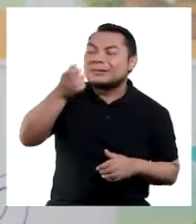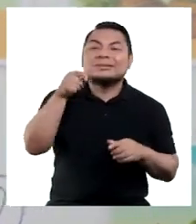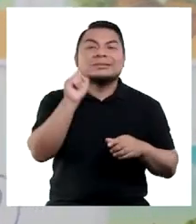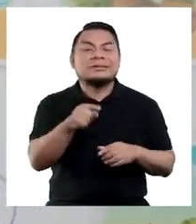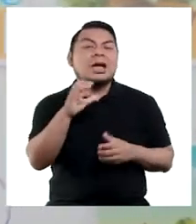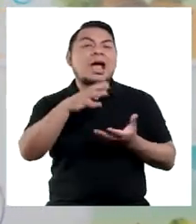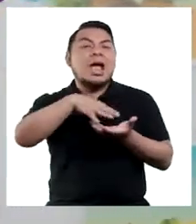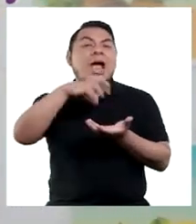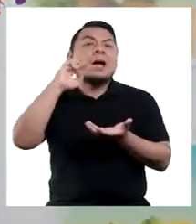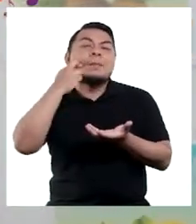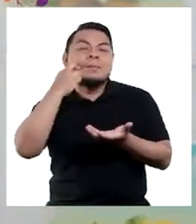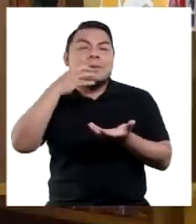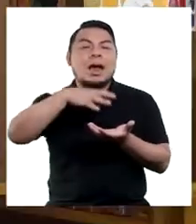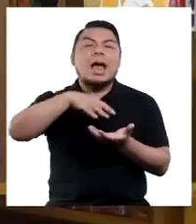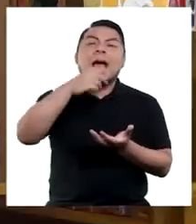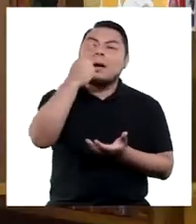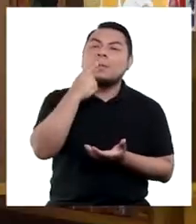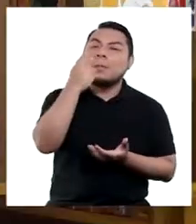manzanas